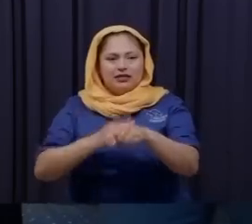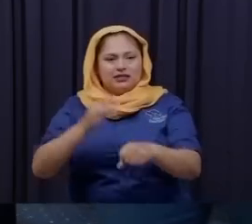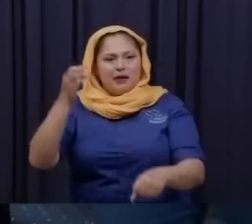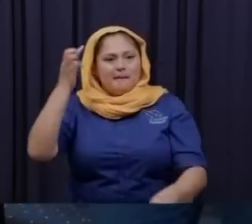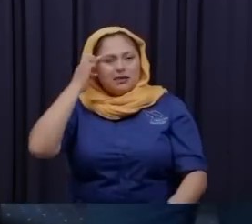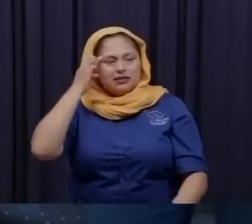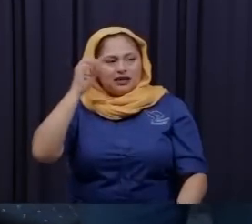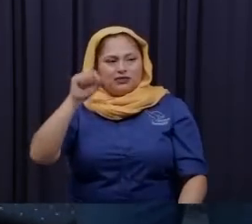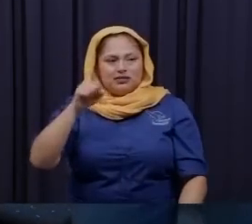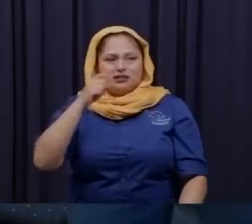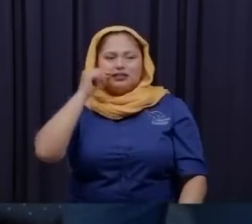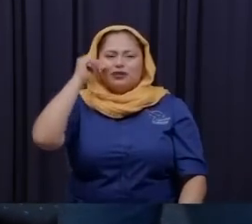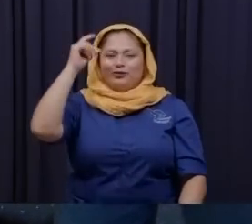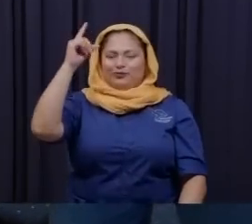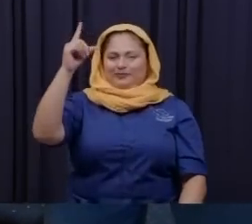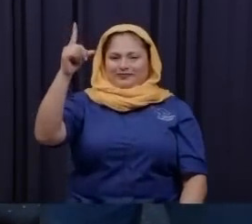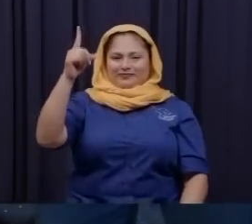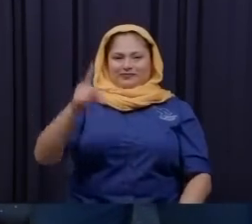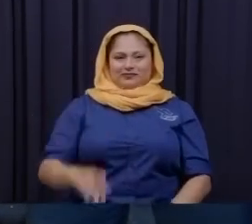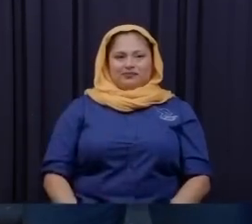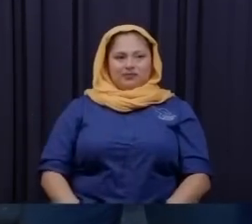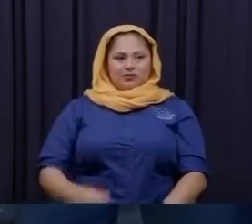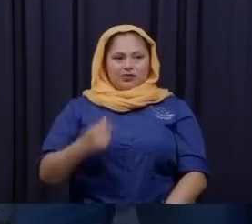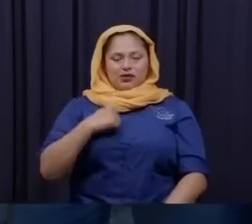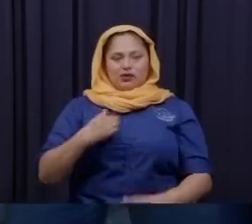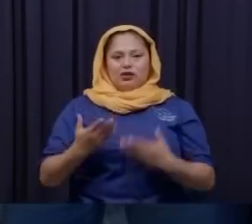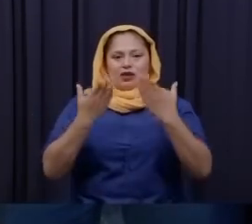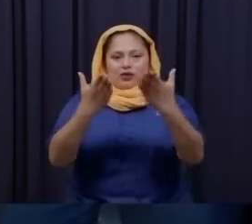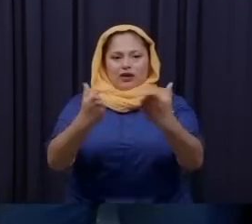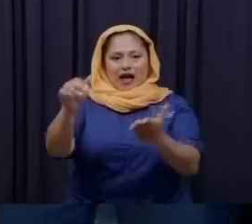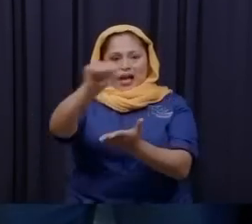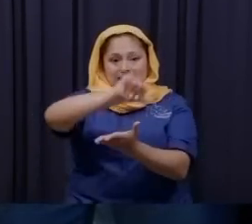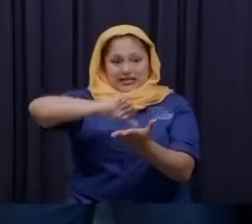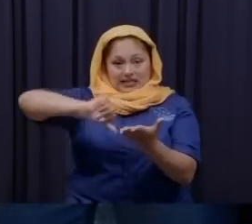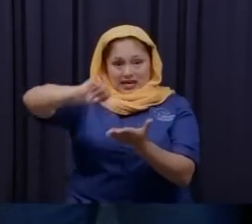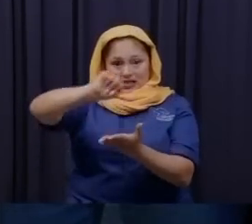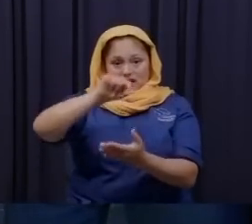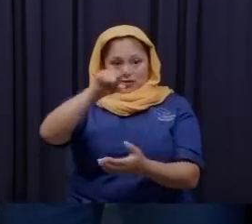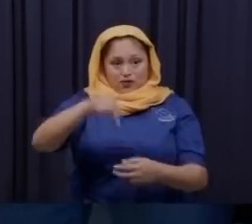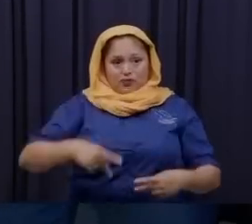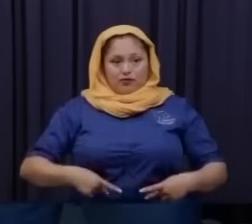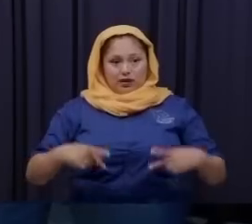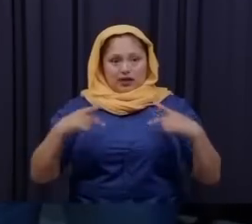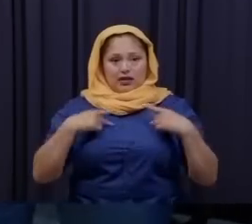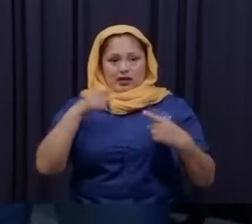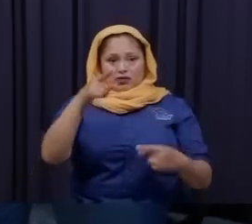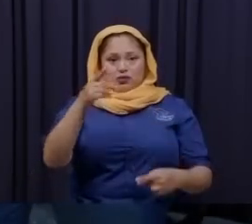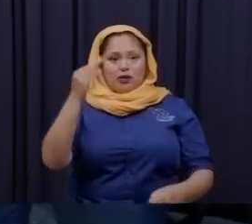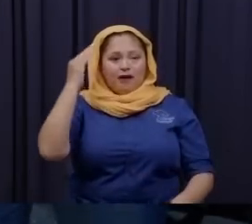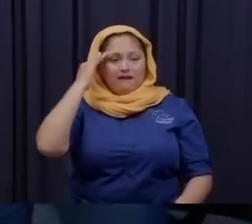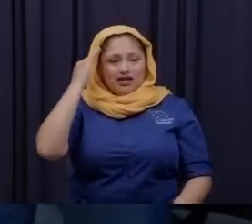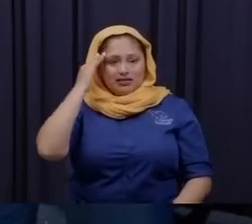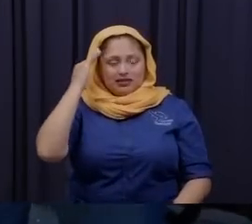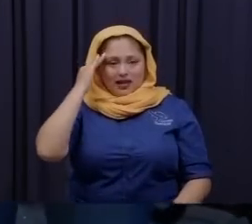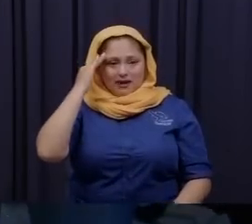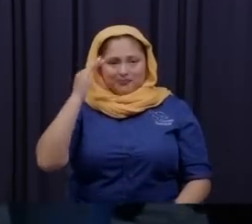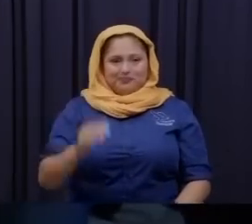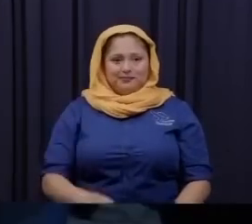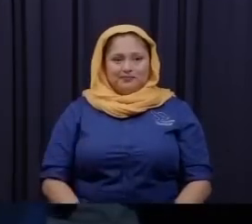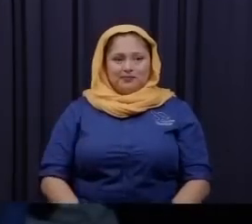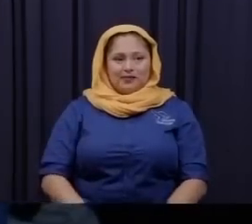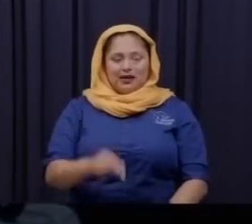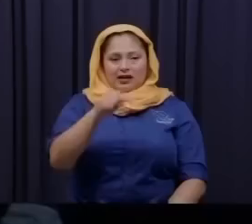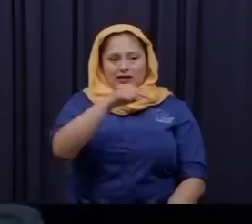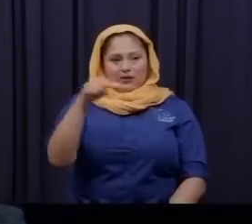Y Señor, vengo poniendo aceite sobre tu vida, sobre tu cabeza. En